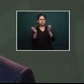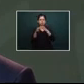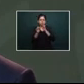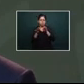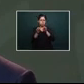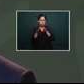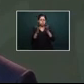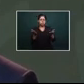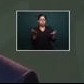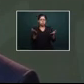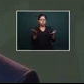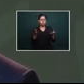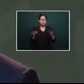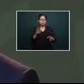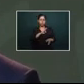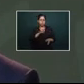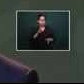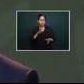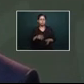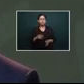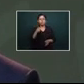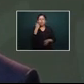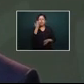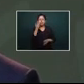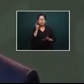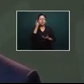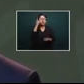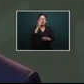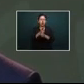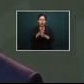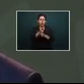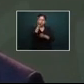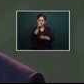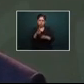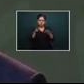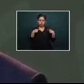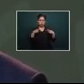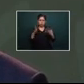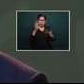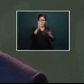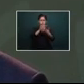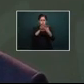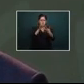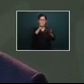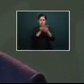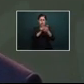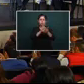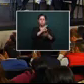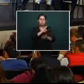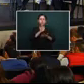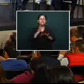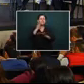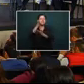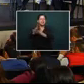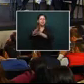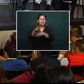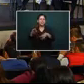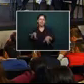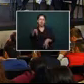para la reinserción social. Y esto nos ayude pues a ir atendiendo esta situación que tenemos hoy en día en el Estado de México. Gracias.